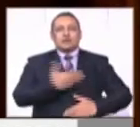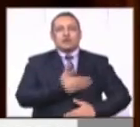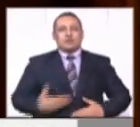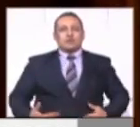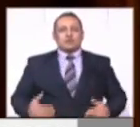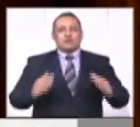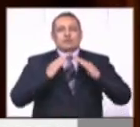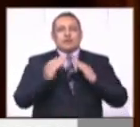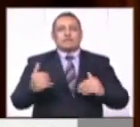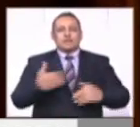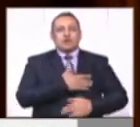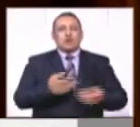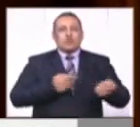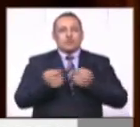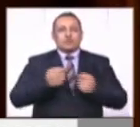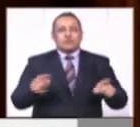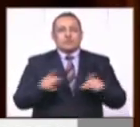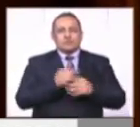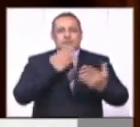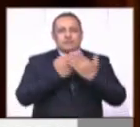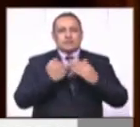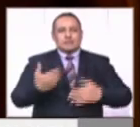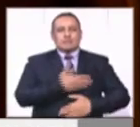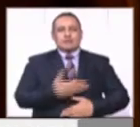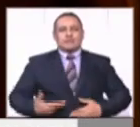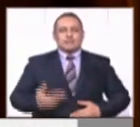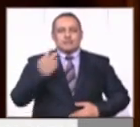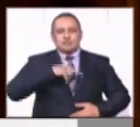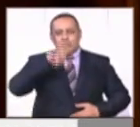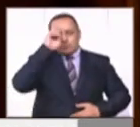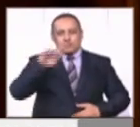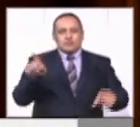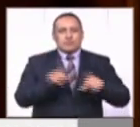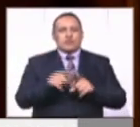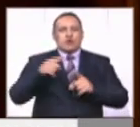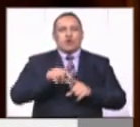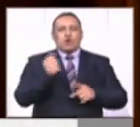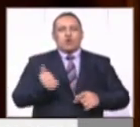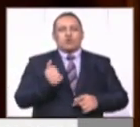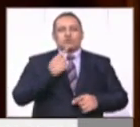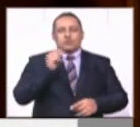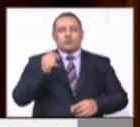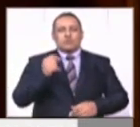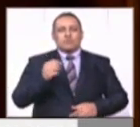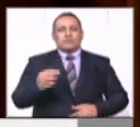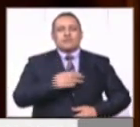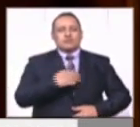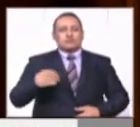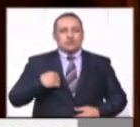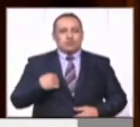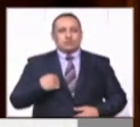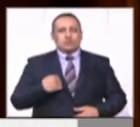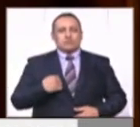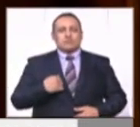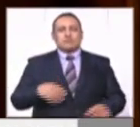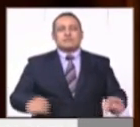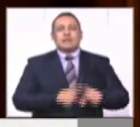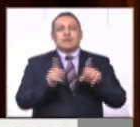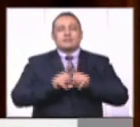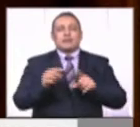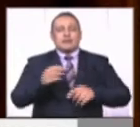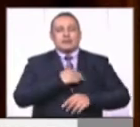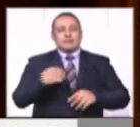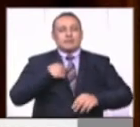en palacio de gobierno en delante del presidente de la república Y otro congresista ministro más el